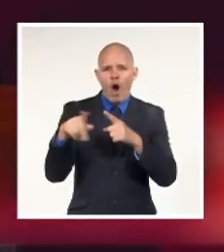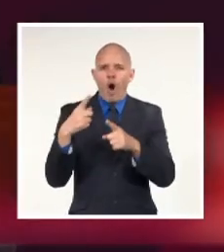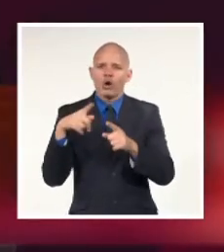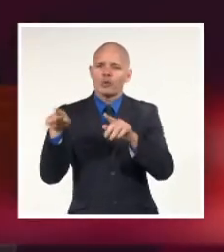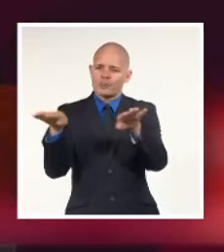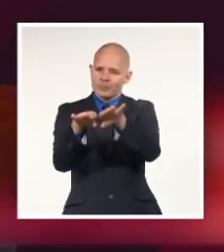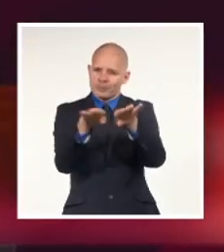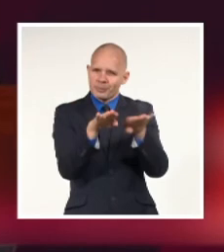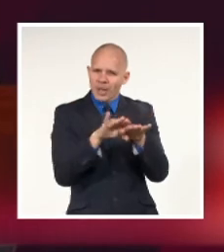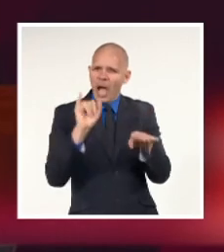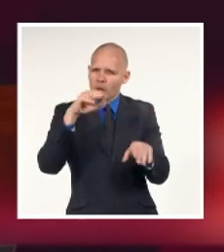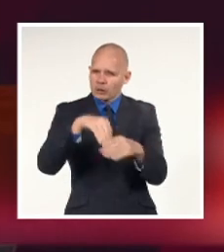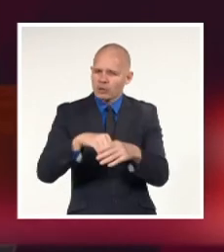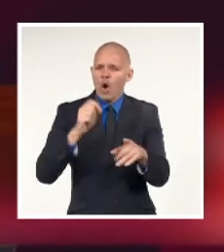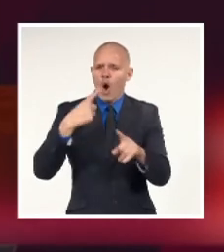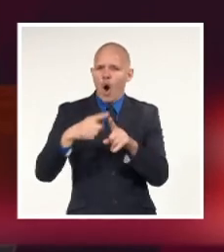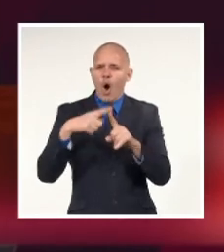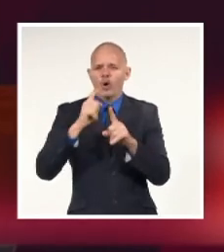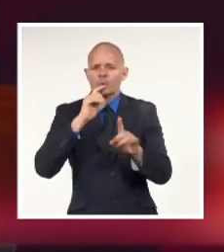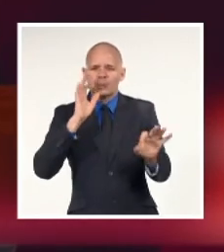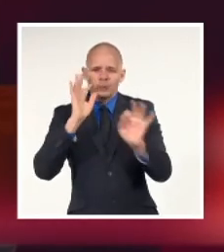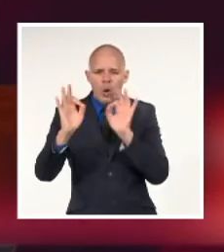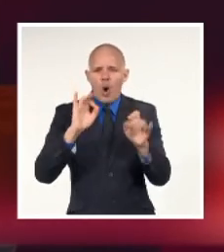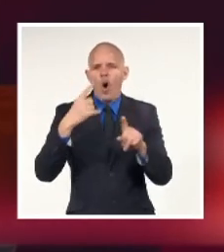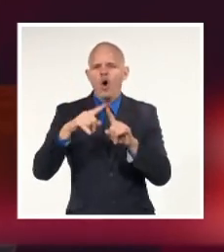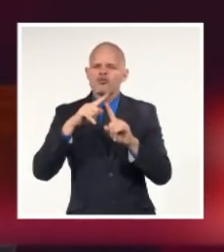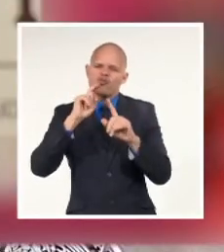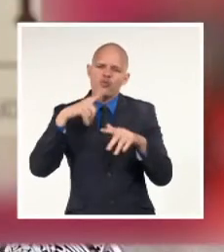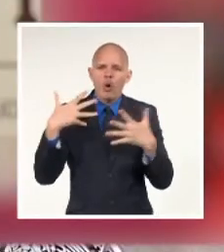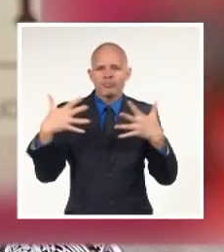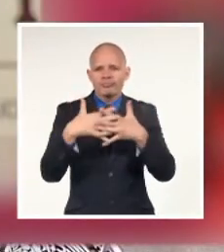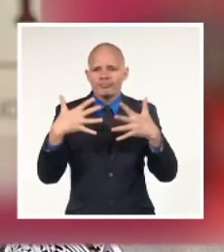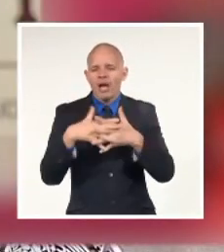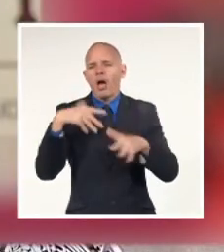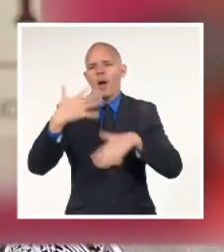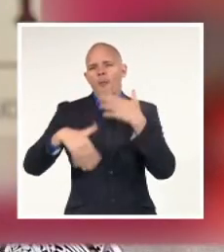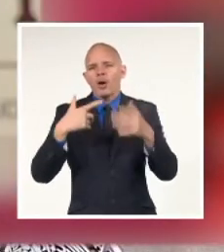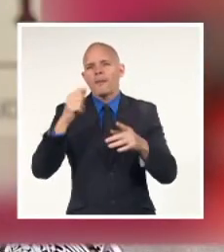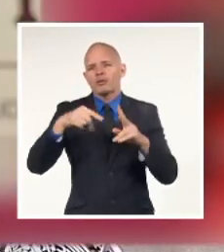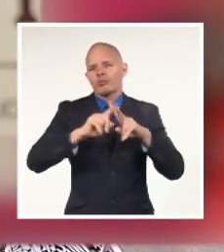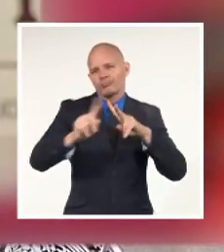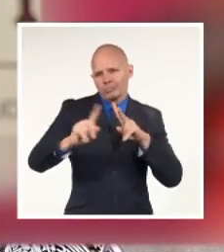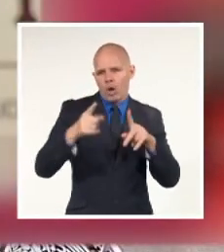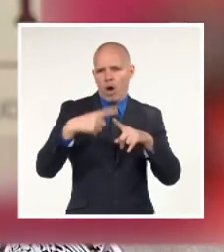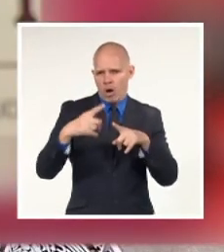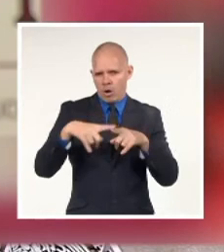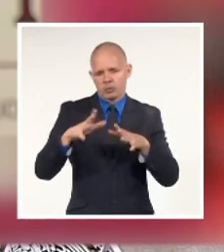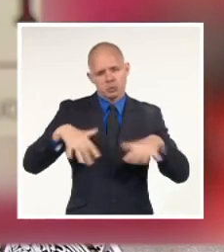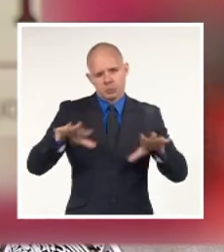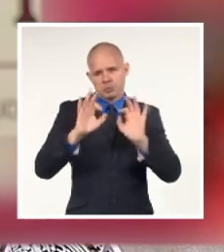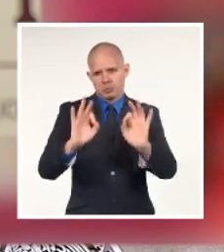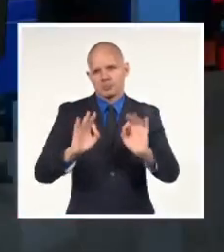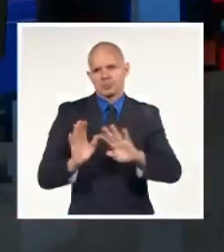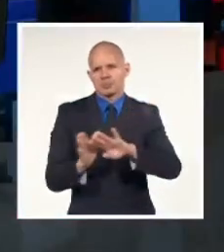inclusión, medio ambiente, competitividad de la región, migración, desarrollo, salud y seguridad.